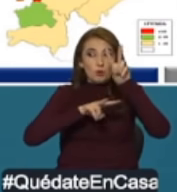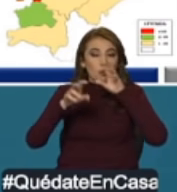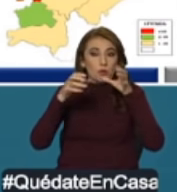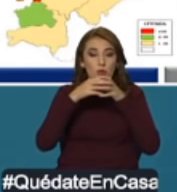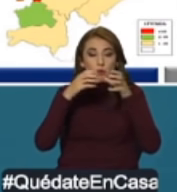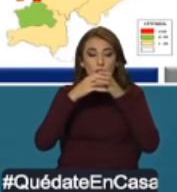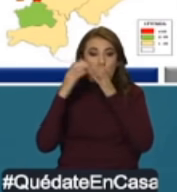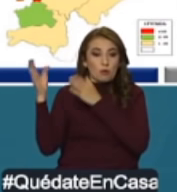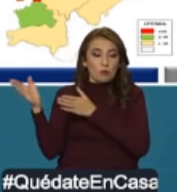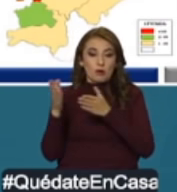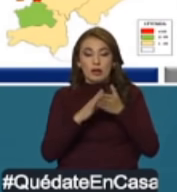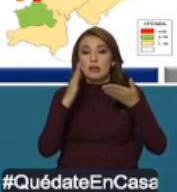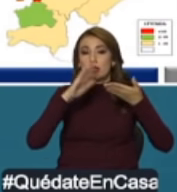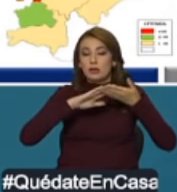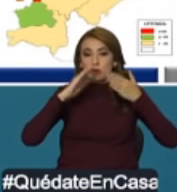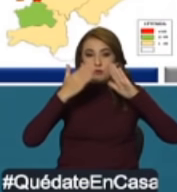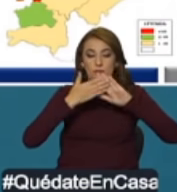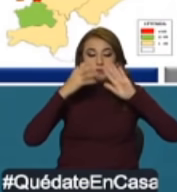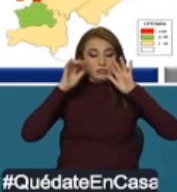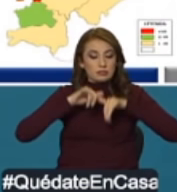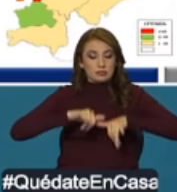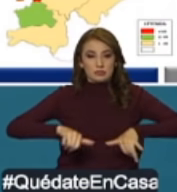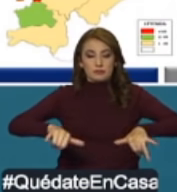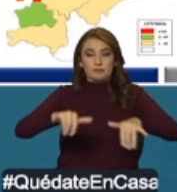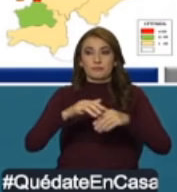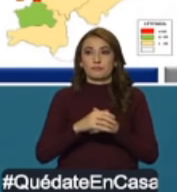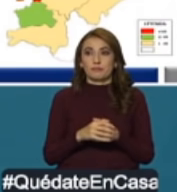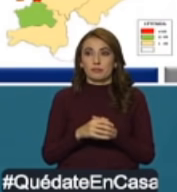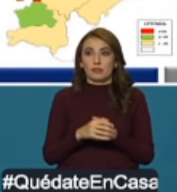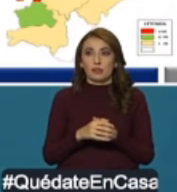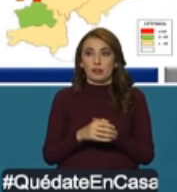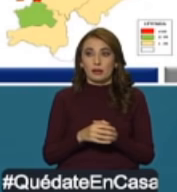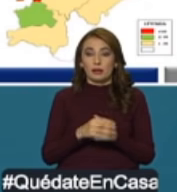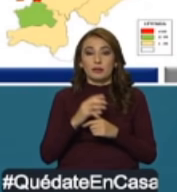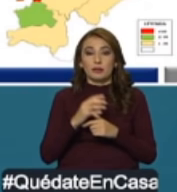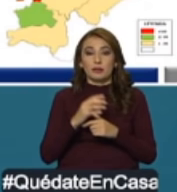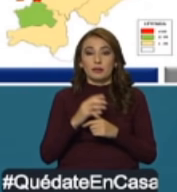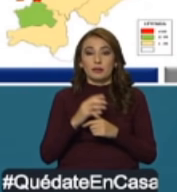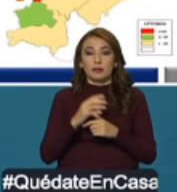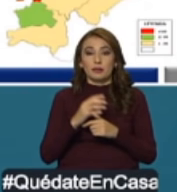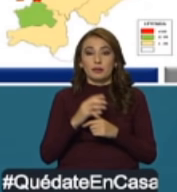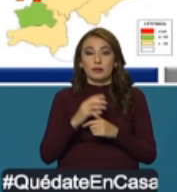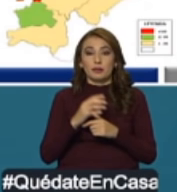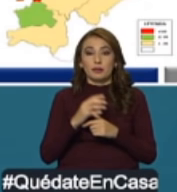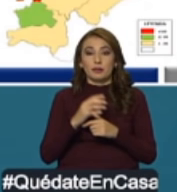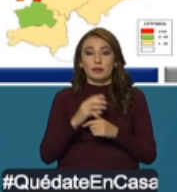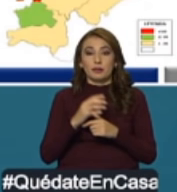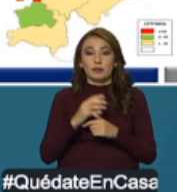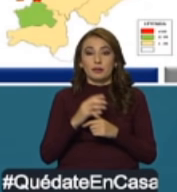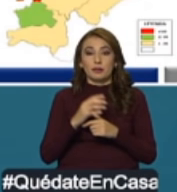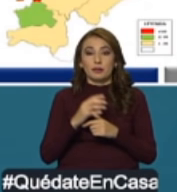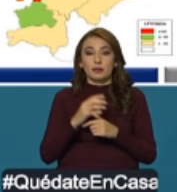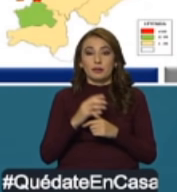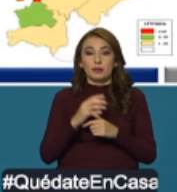chat comunitario en las unidades de policía. Cuando miramos el delito también lo miramos